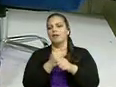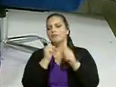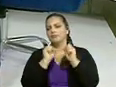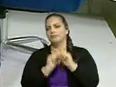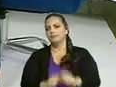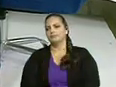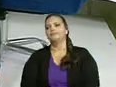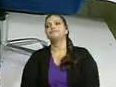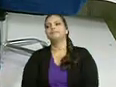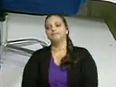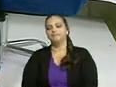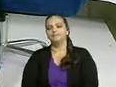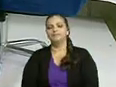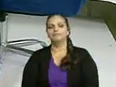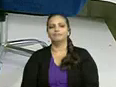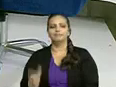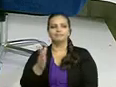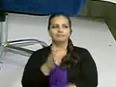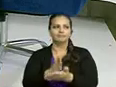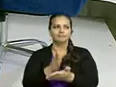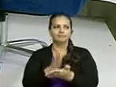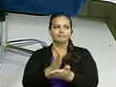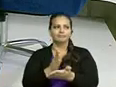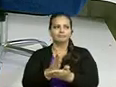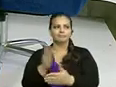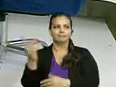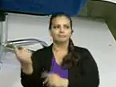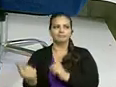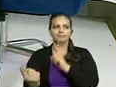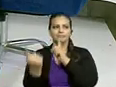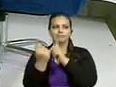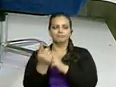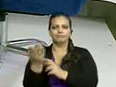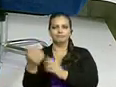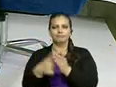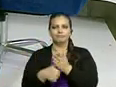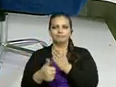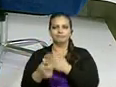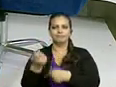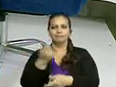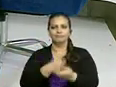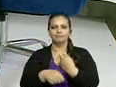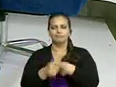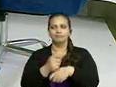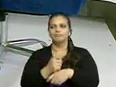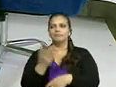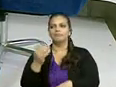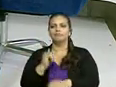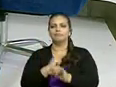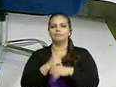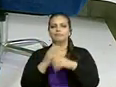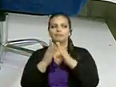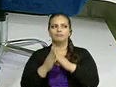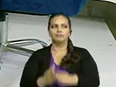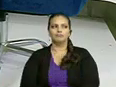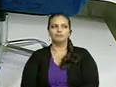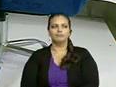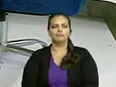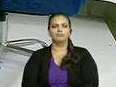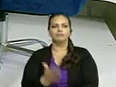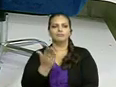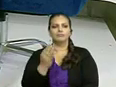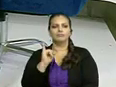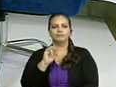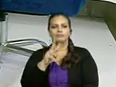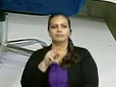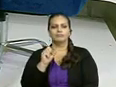a una brevísima pausa. Hemos tenido esta mañana la intervención del señor ministro de Comercio Exterior, ingeniero Iván Ontaneda. Momento de una